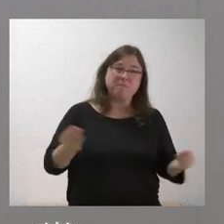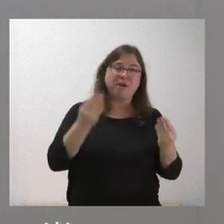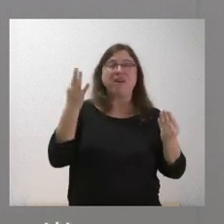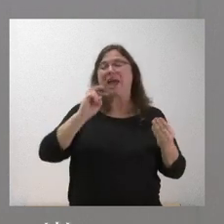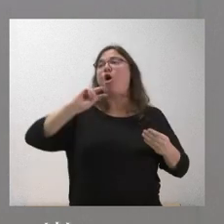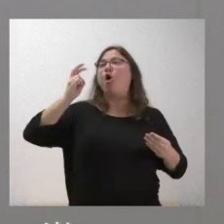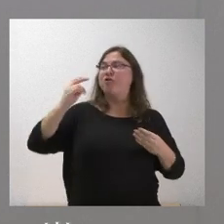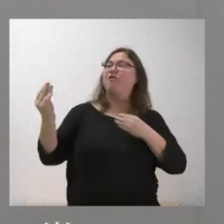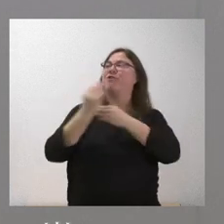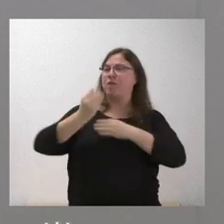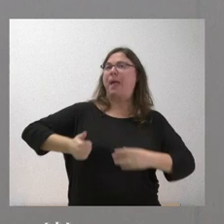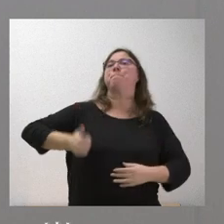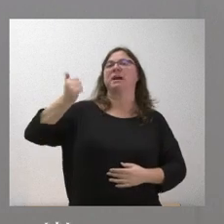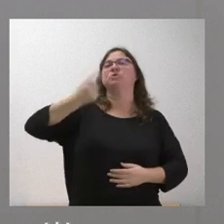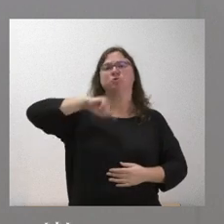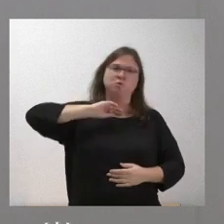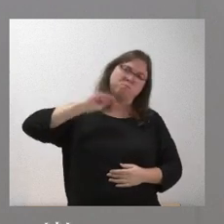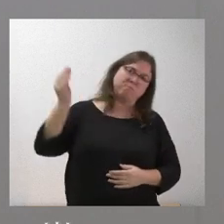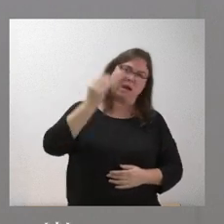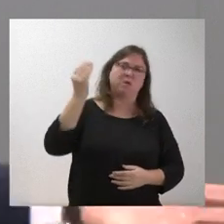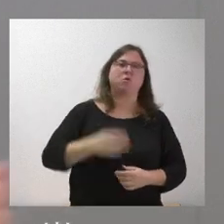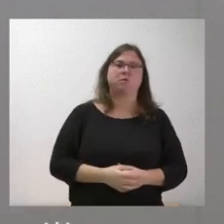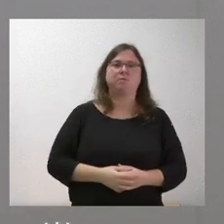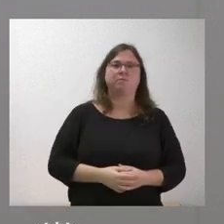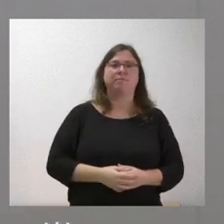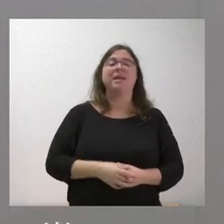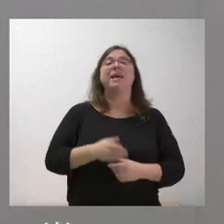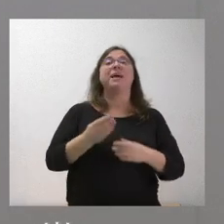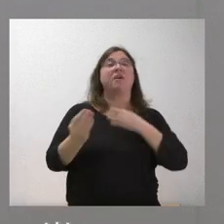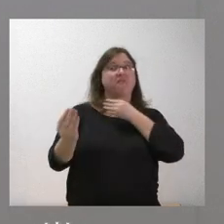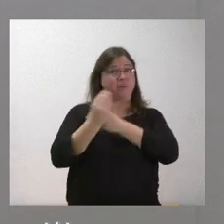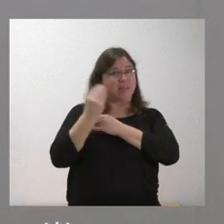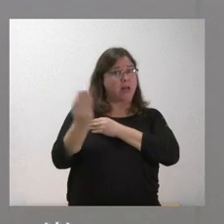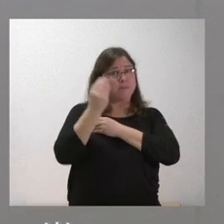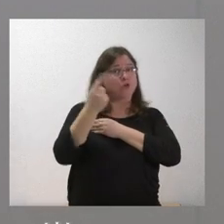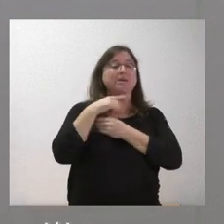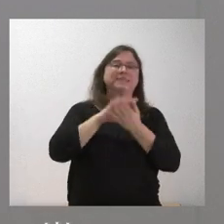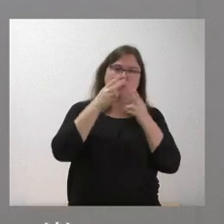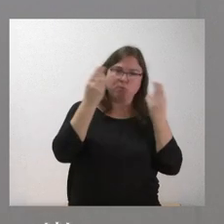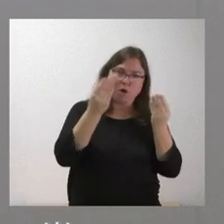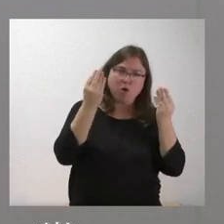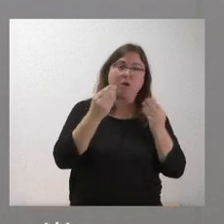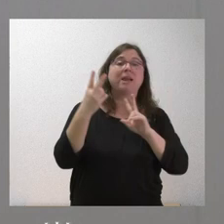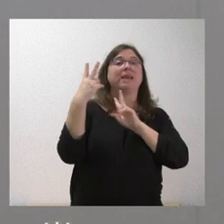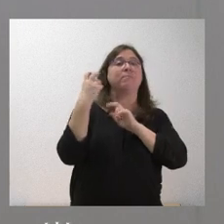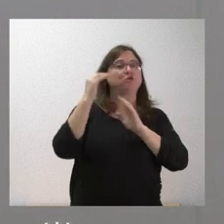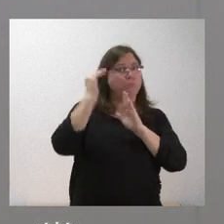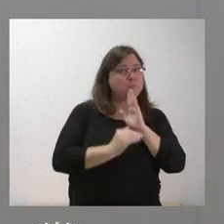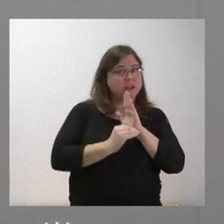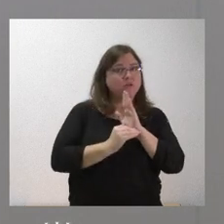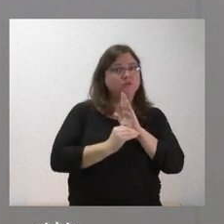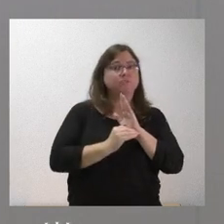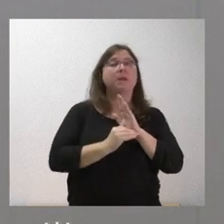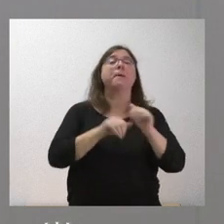tienen mejor financiación que nosotros no somos la comunidad mejor financiada Pero tenemos mejores servicios públicos menos impuestos y menos paro que